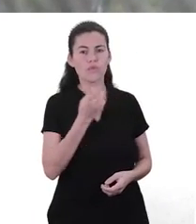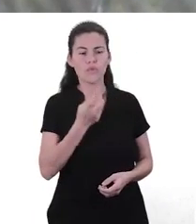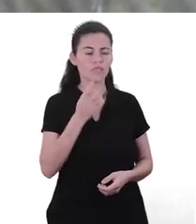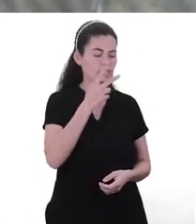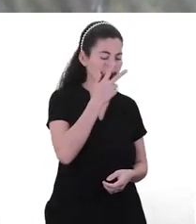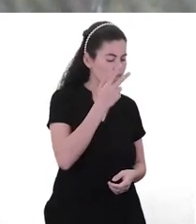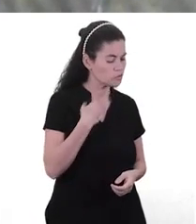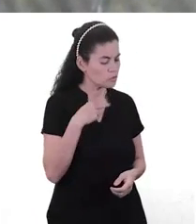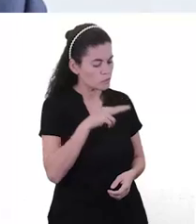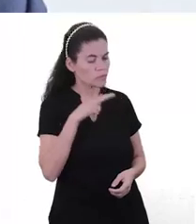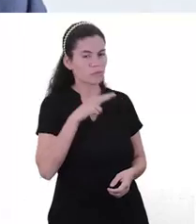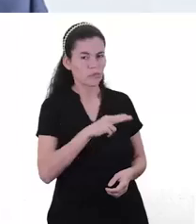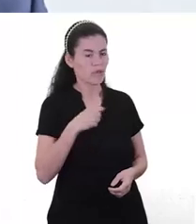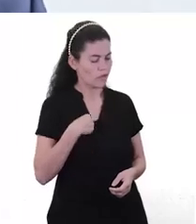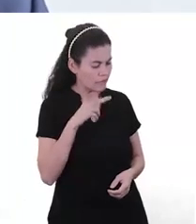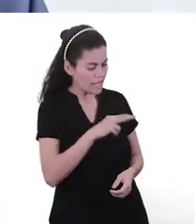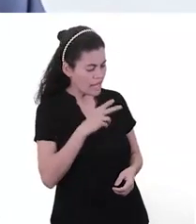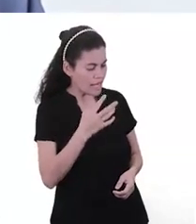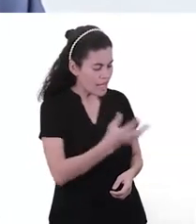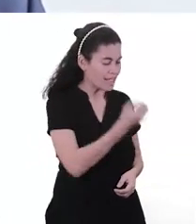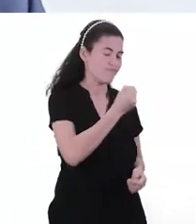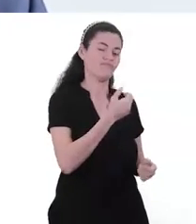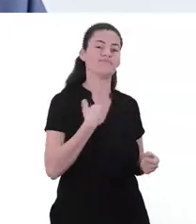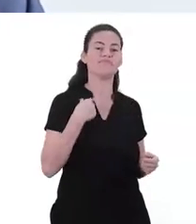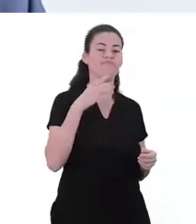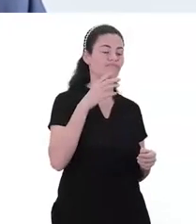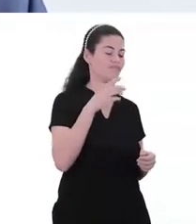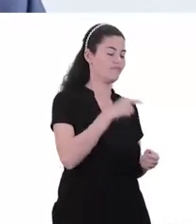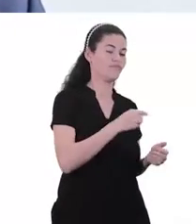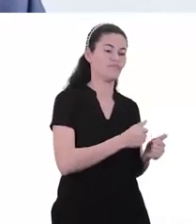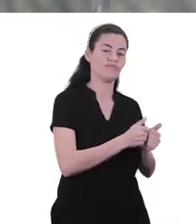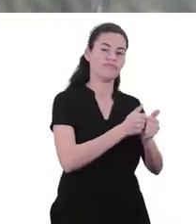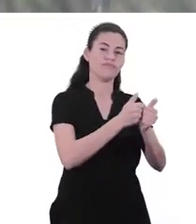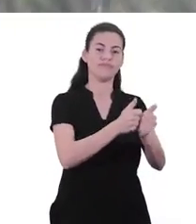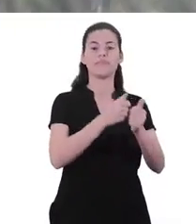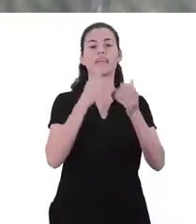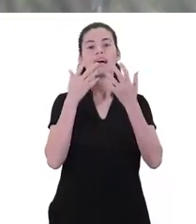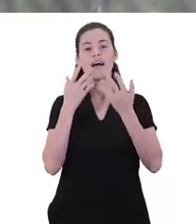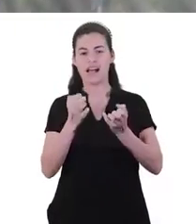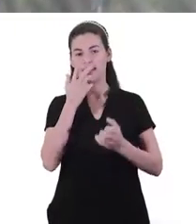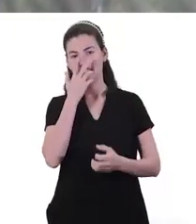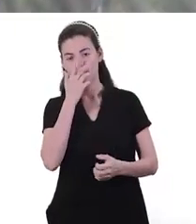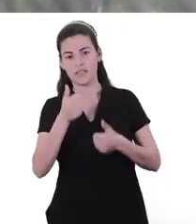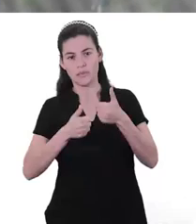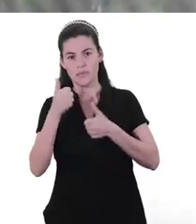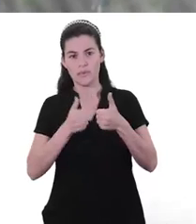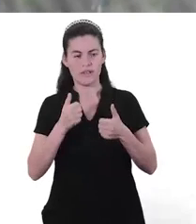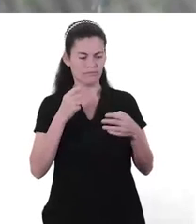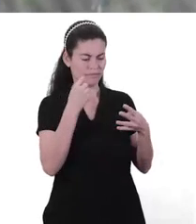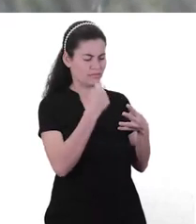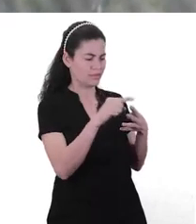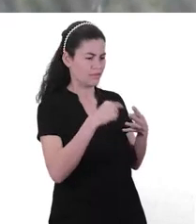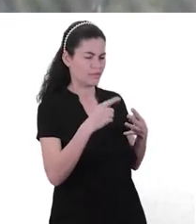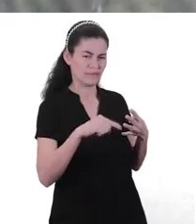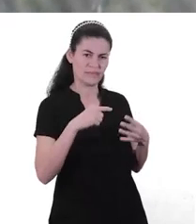está gustando. Pero intentarlo por lo menos, ¿verdad? Claro, eso es importante. Explorar. Claro, explorar eso y ahí podemos, ahí sale un sinfín de cosas